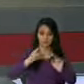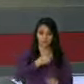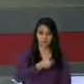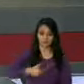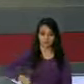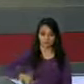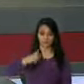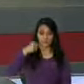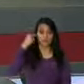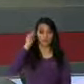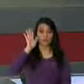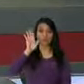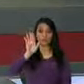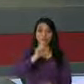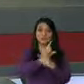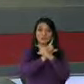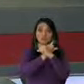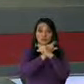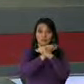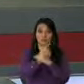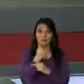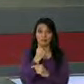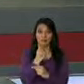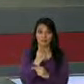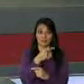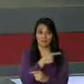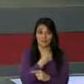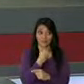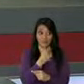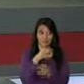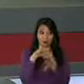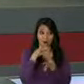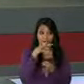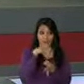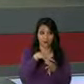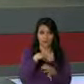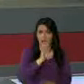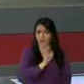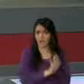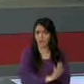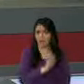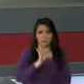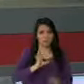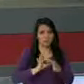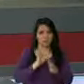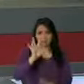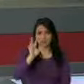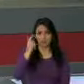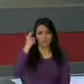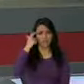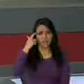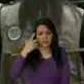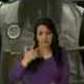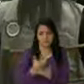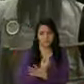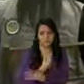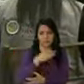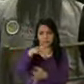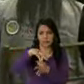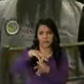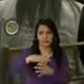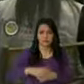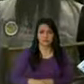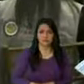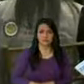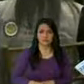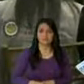Correa, en su cuenta de Twitter, señaló que si alguien debería hablar de fraude, debería ser Alianza País. Veamos. Al